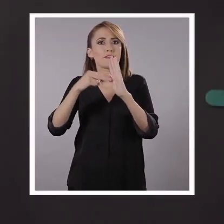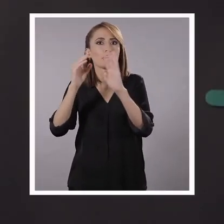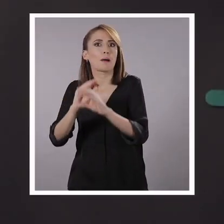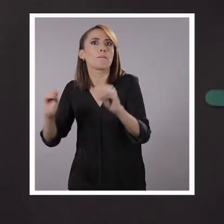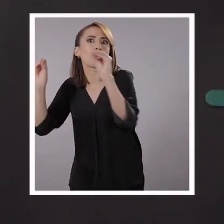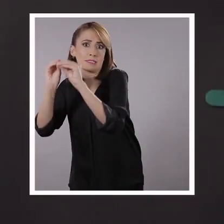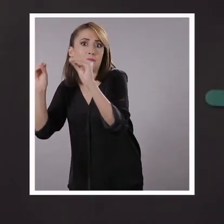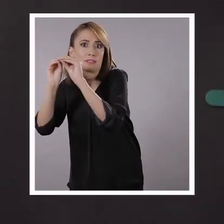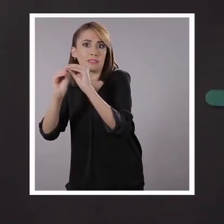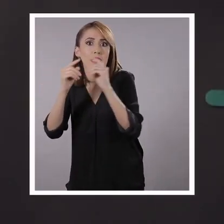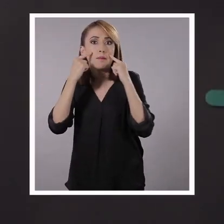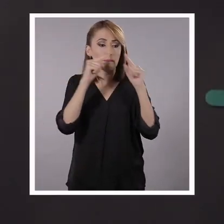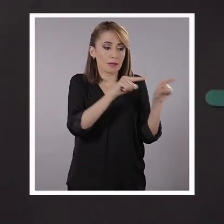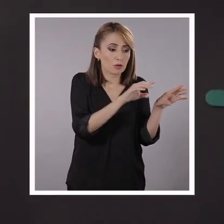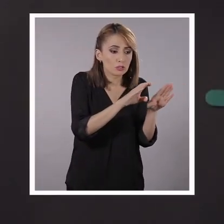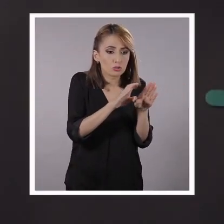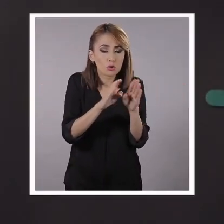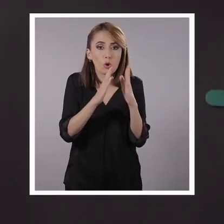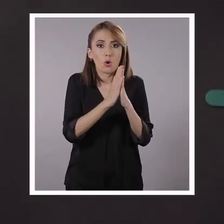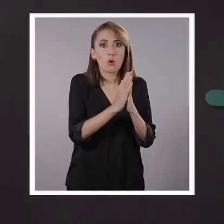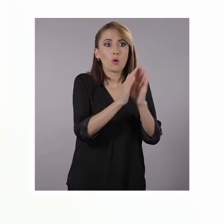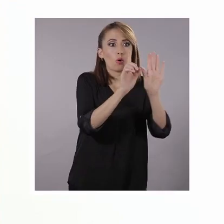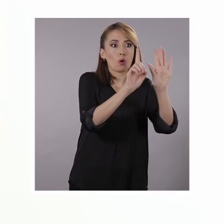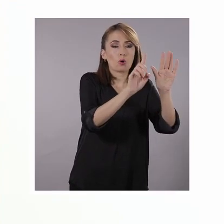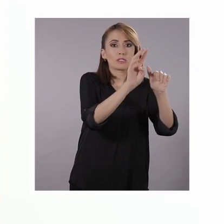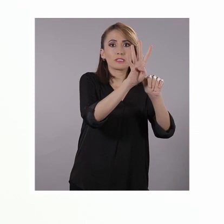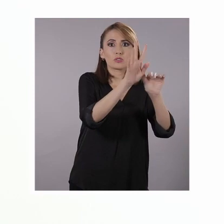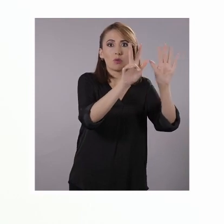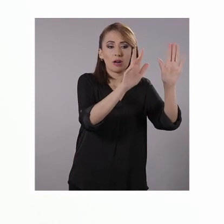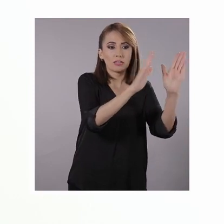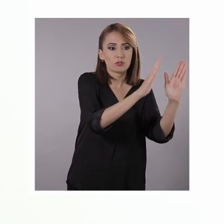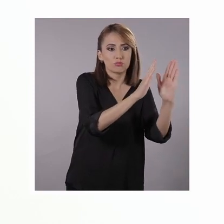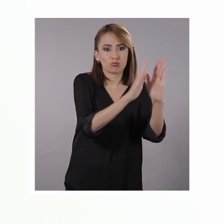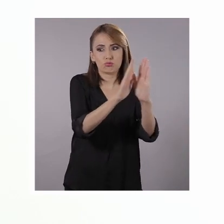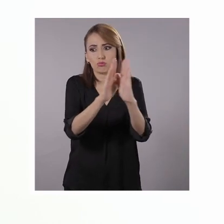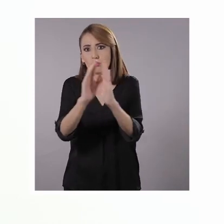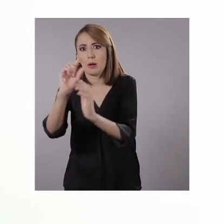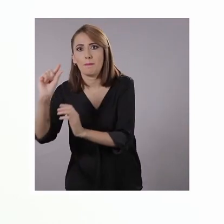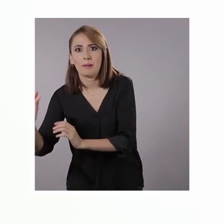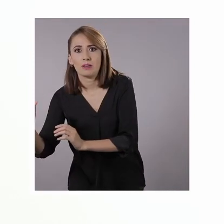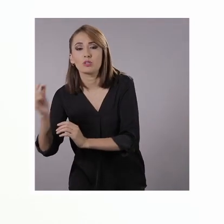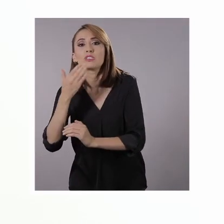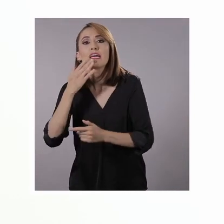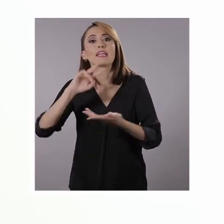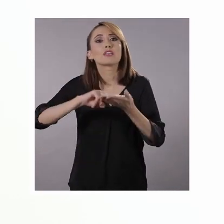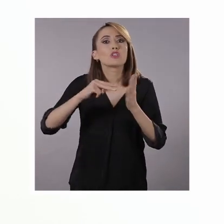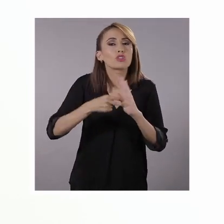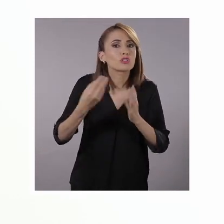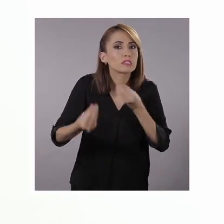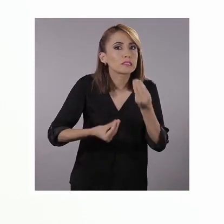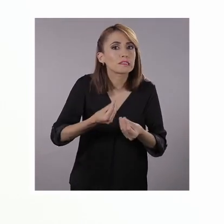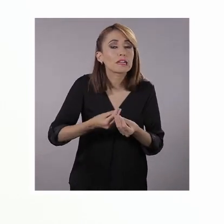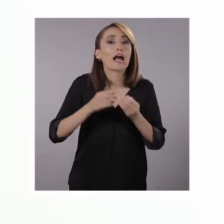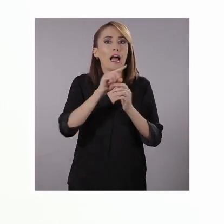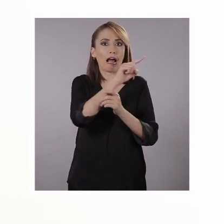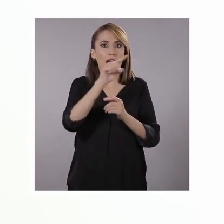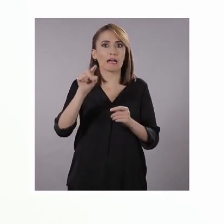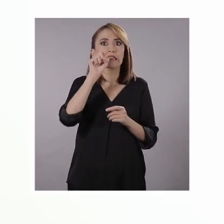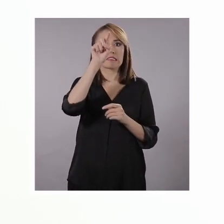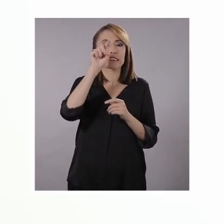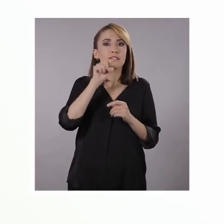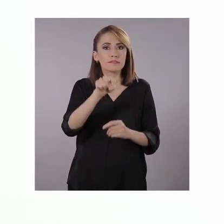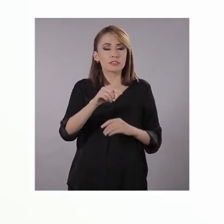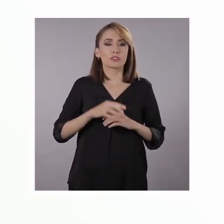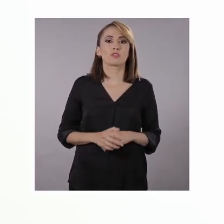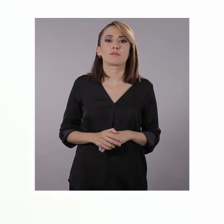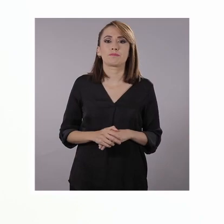esta. Correcto. 648 dividido para 3. Son 216. Ya, listo. Bien, listo, te listo. Toca escoger.